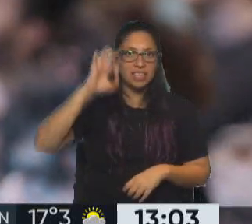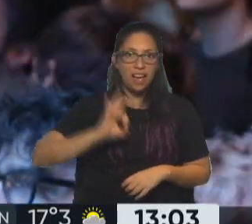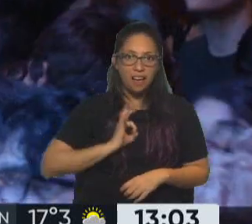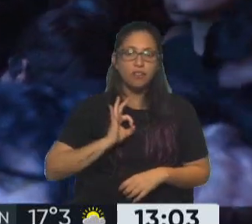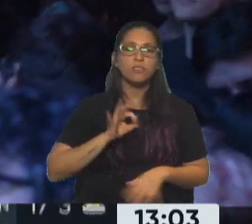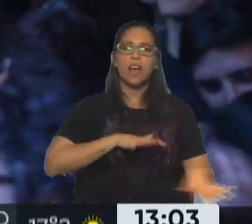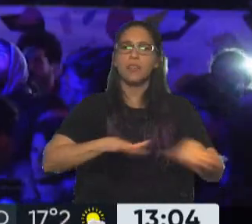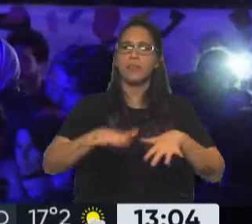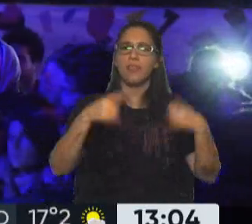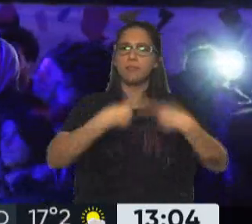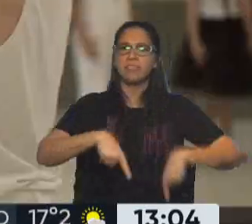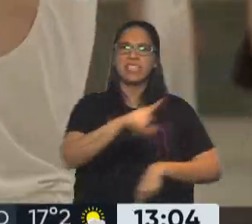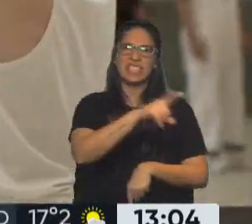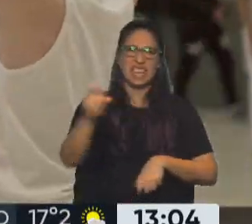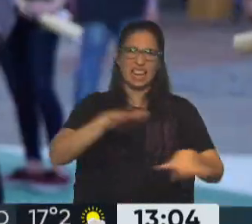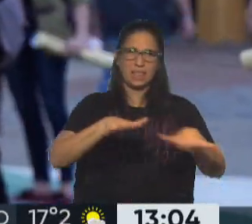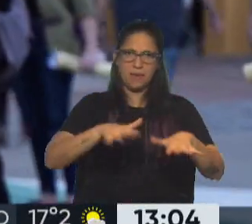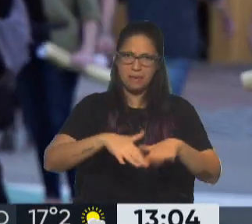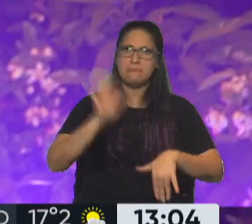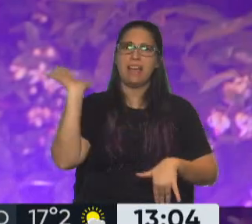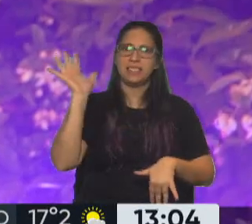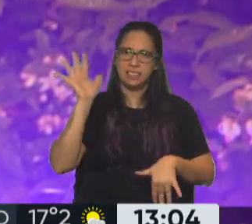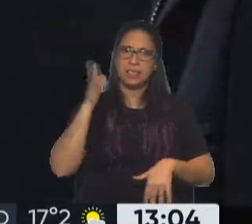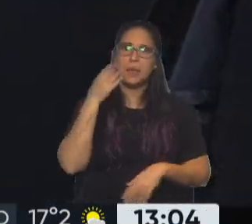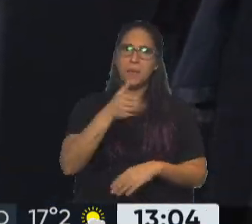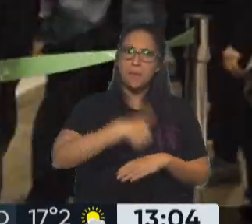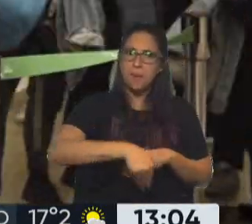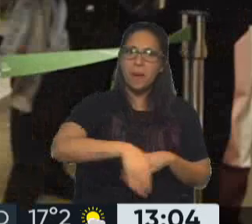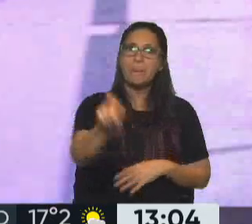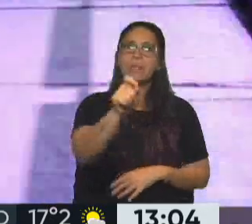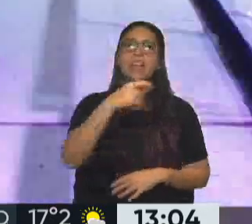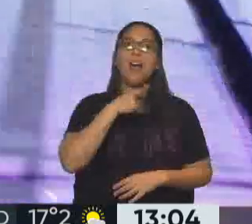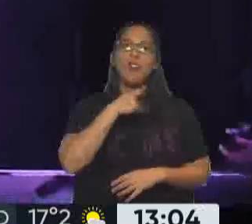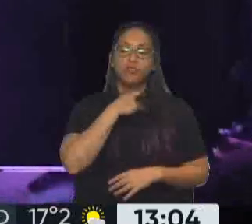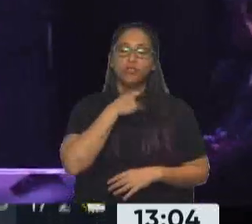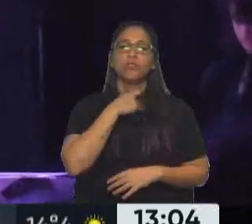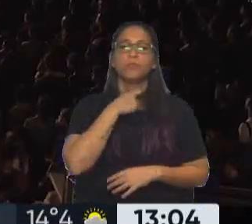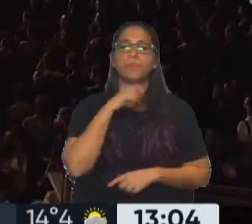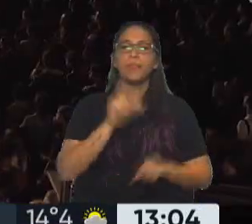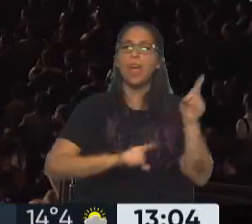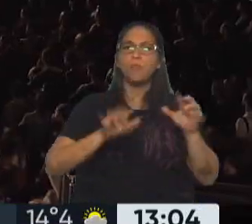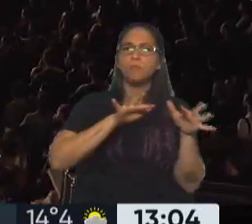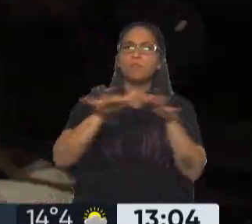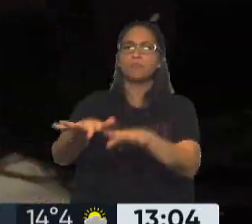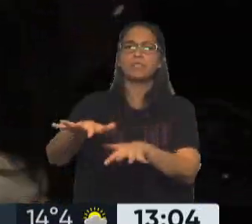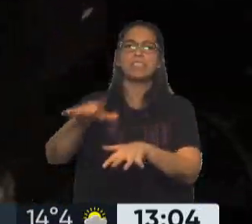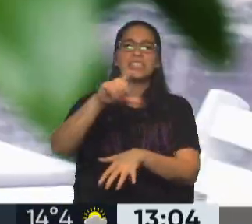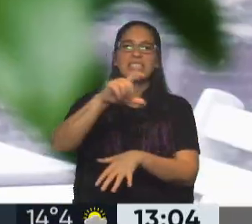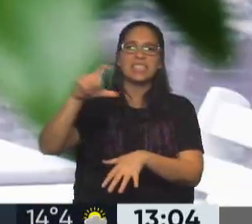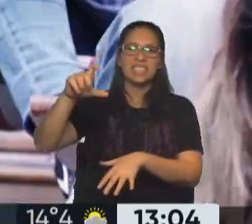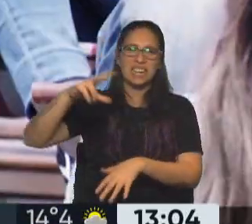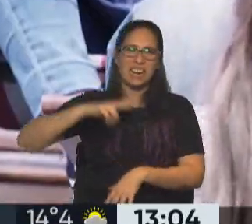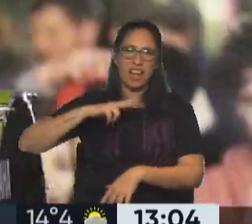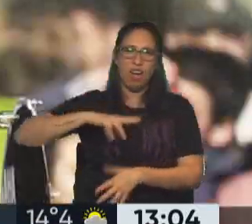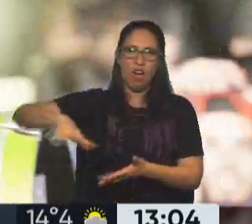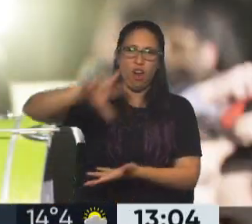muchísimas actividades, más de 100 actividades para disfrutar en estos días de agosto. Algunas están concentradas en el Centro Cultural Recoleta, como por ejemplo